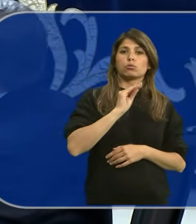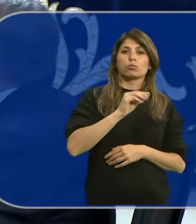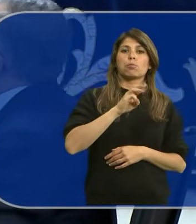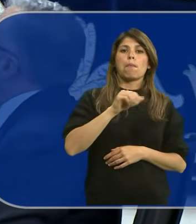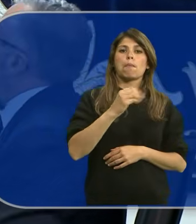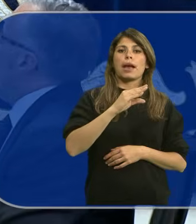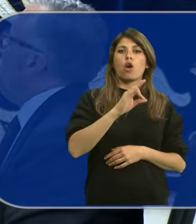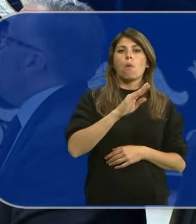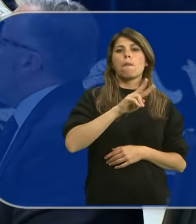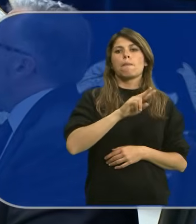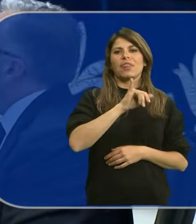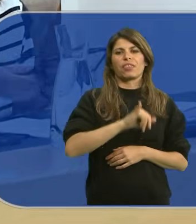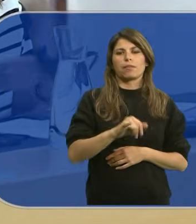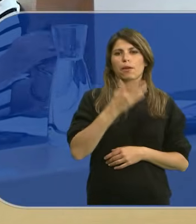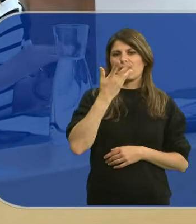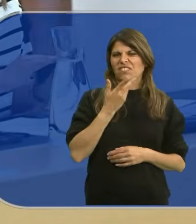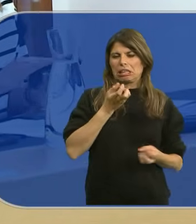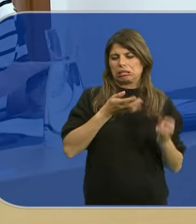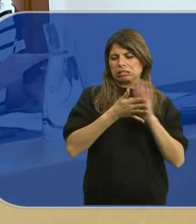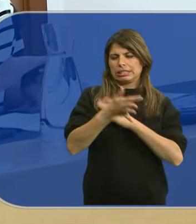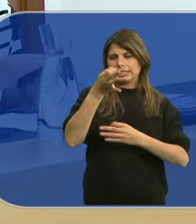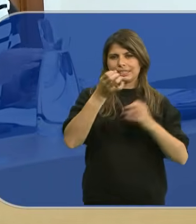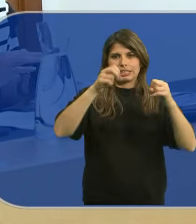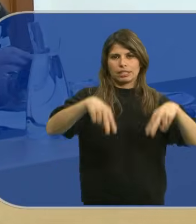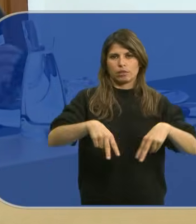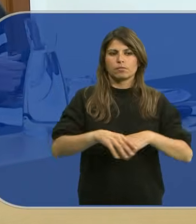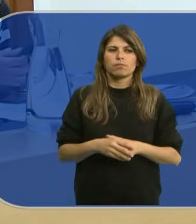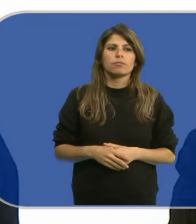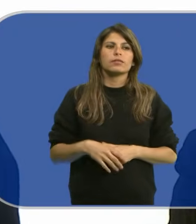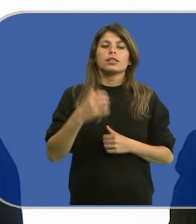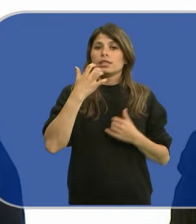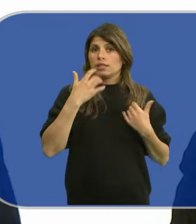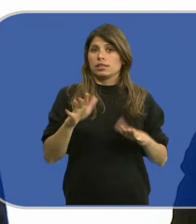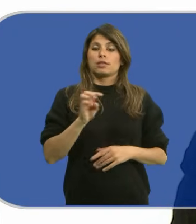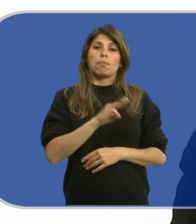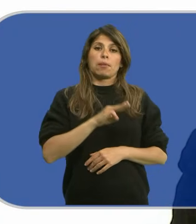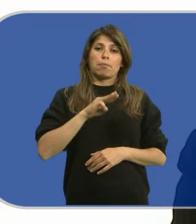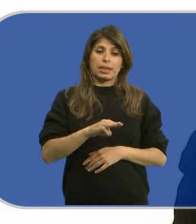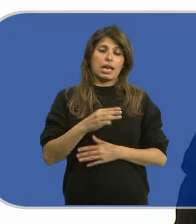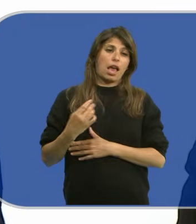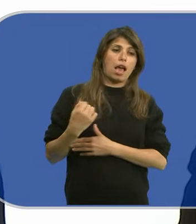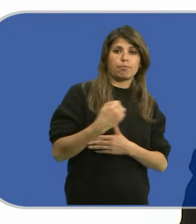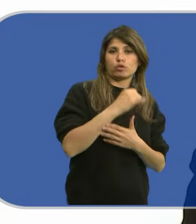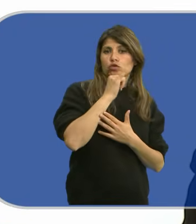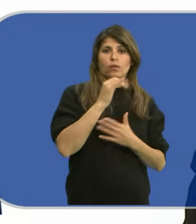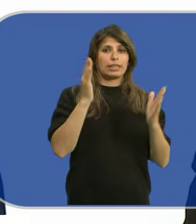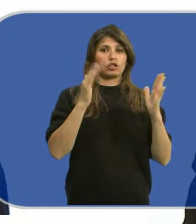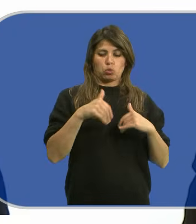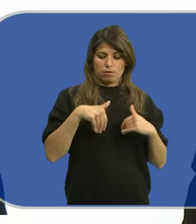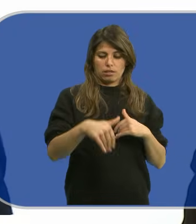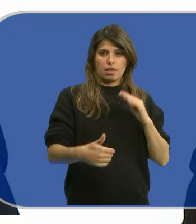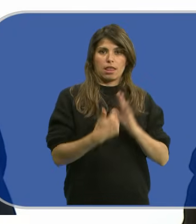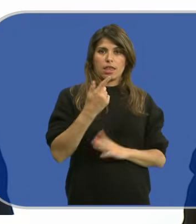Paco Vázquez, pero ha preferido no entrar en detalles. Si el Partido Popular no tiene los apoyos suficientes el día